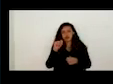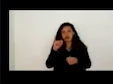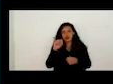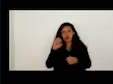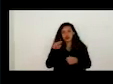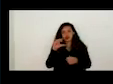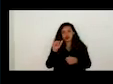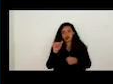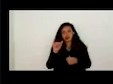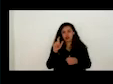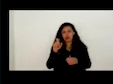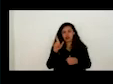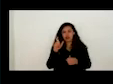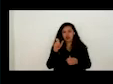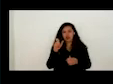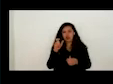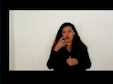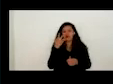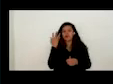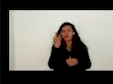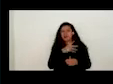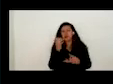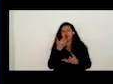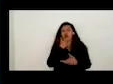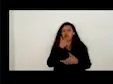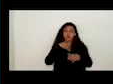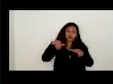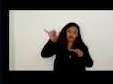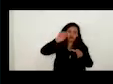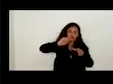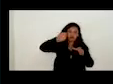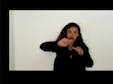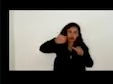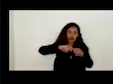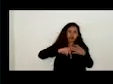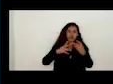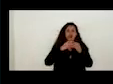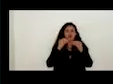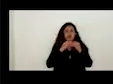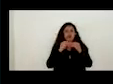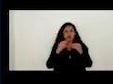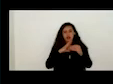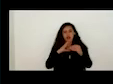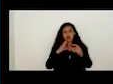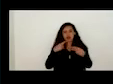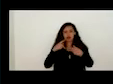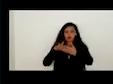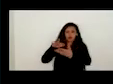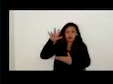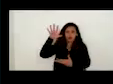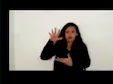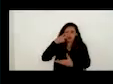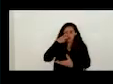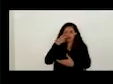Agua de sabor, la cual generalmente es endulzada, hecha a base de fruta, es lo que la mayoría comentan,